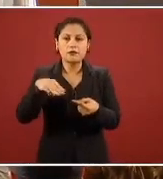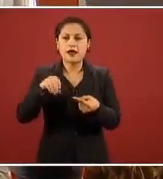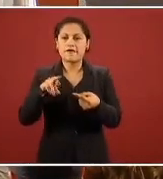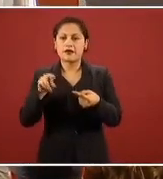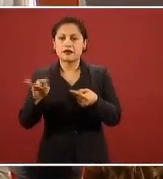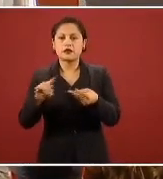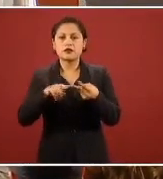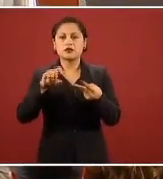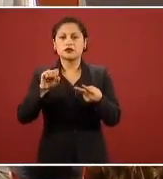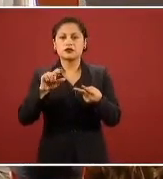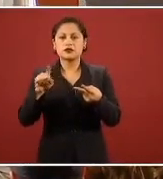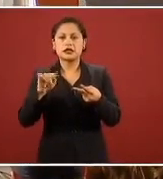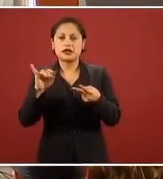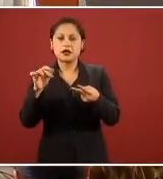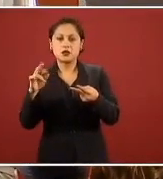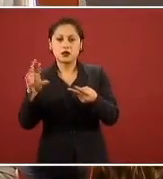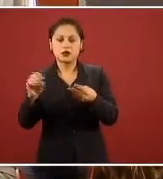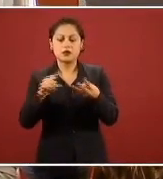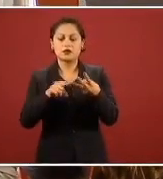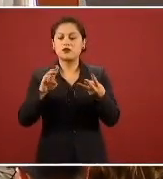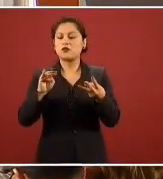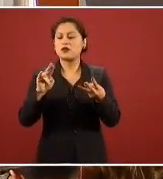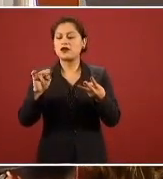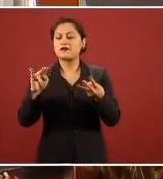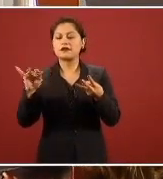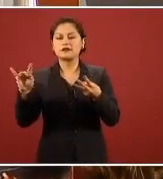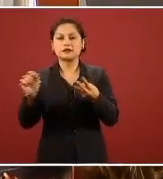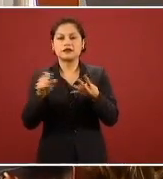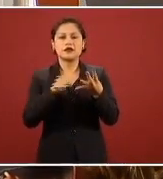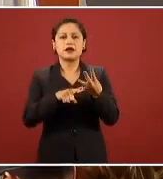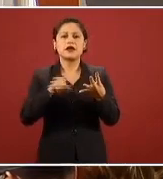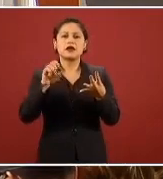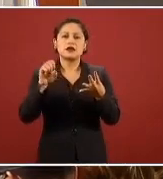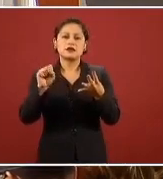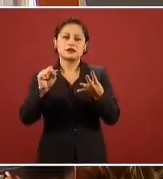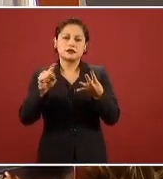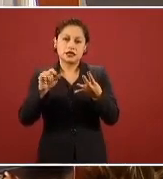Zitácuaro, Buenavista, Epitacio Huerta, Zacapu,